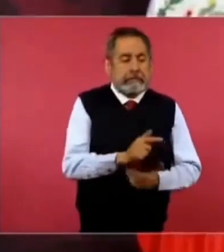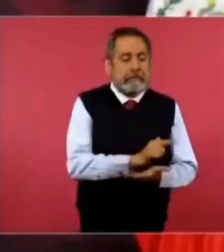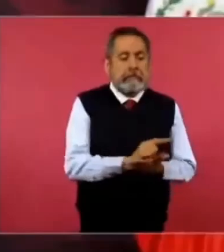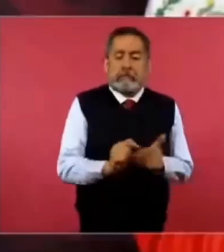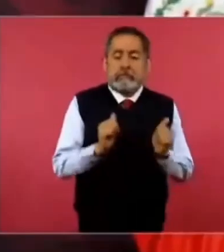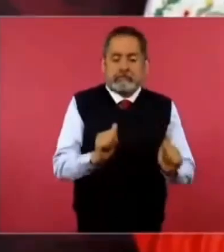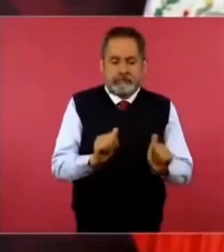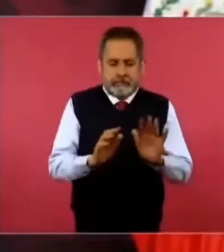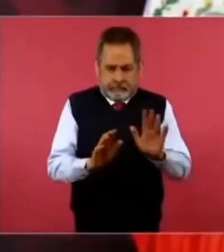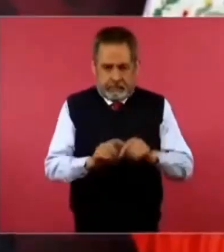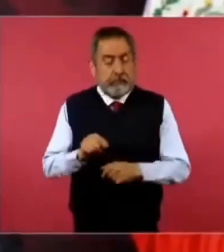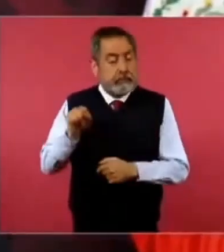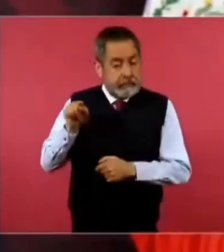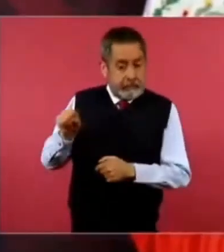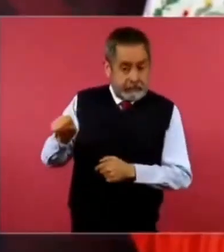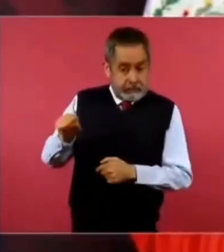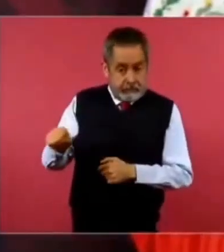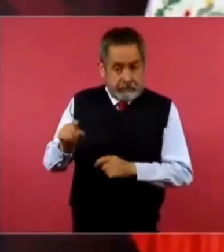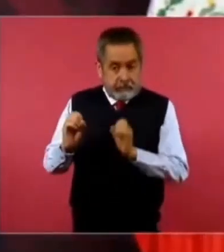Esa